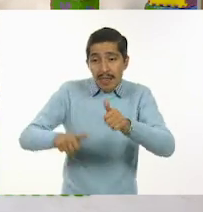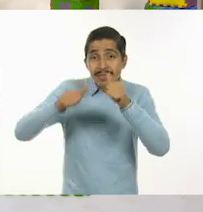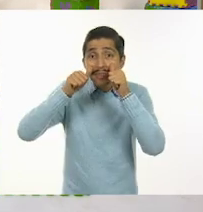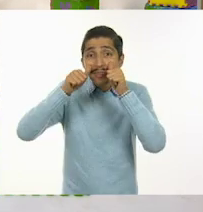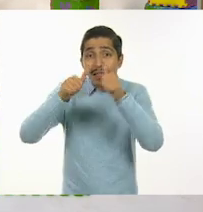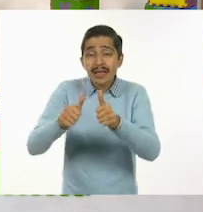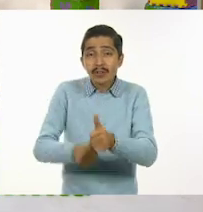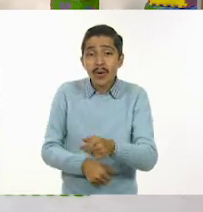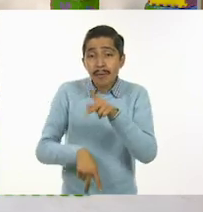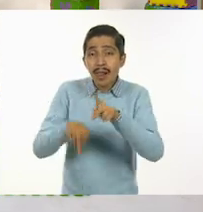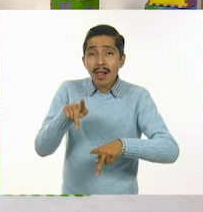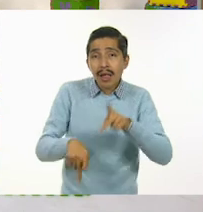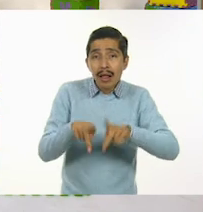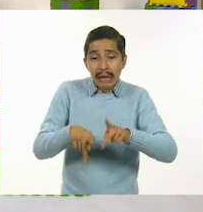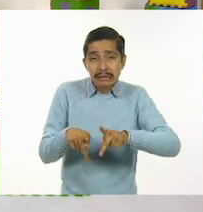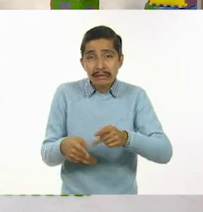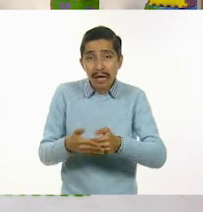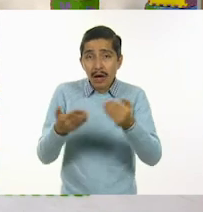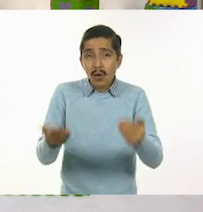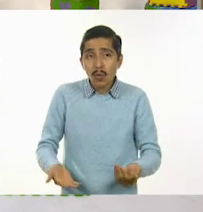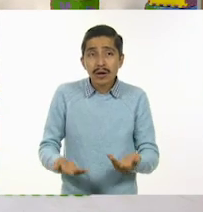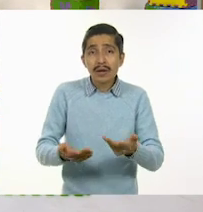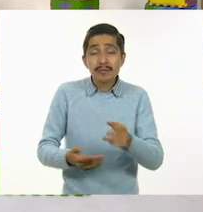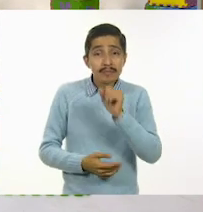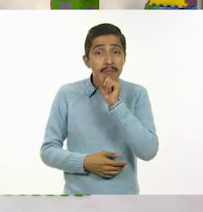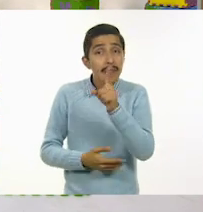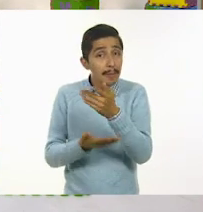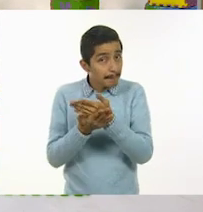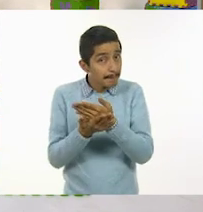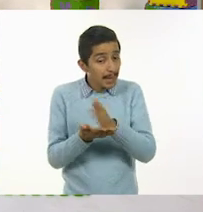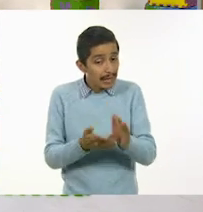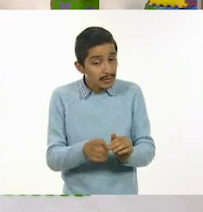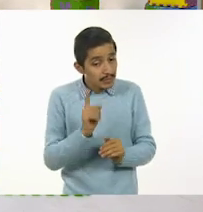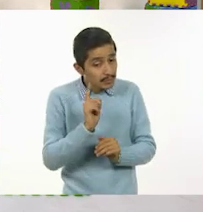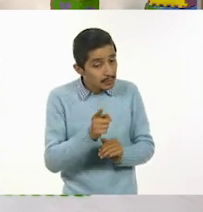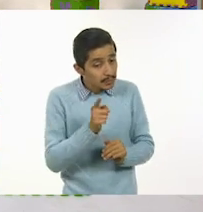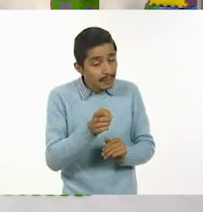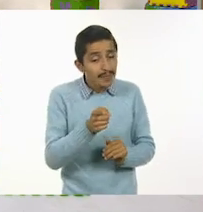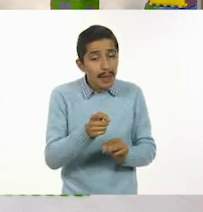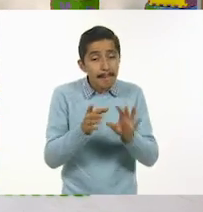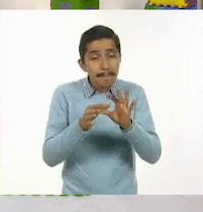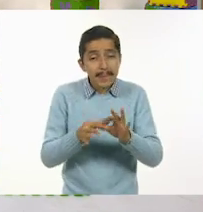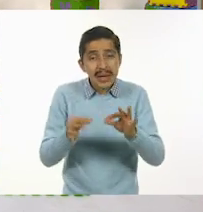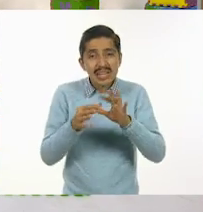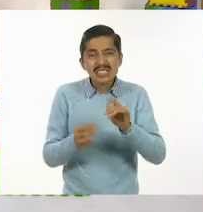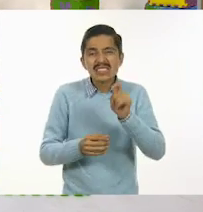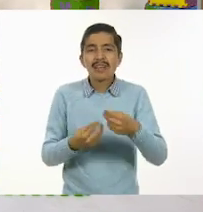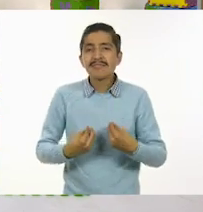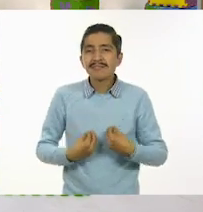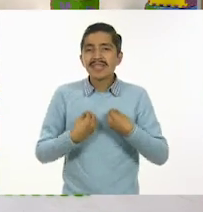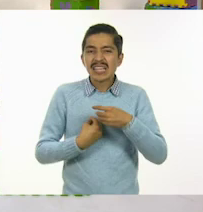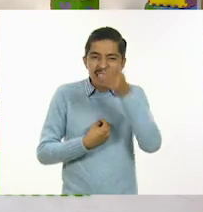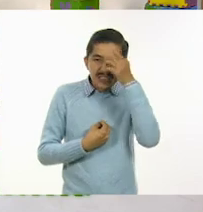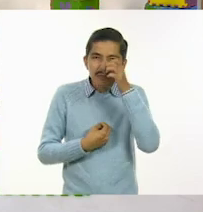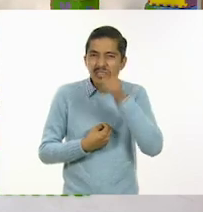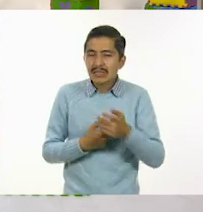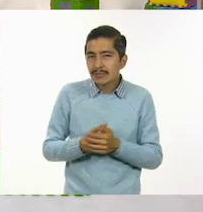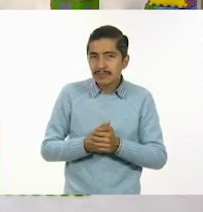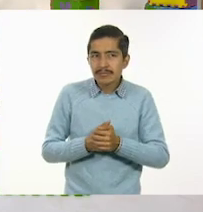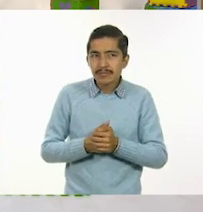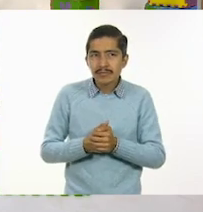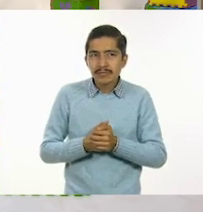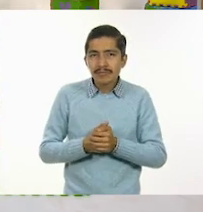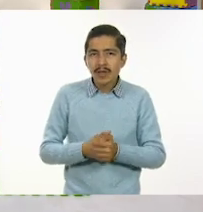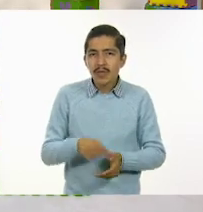atentos a la plática que estamos teniendo y que además nos puedan platicar lo que han vivido, sus experiencias. ¿Tú, Brino,